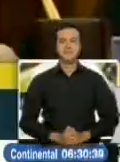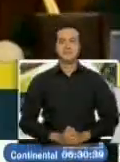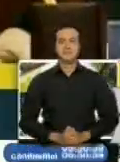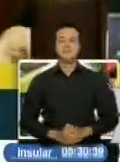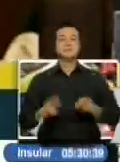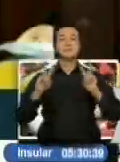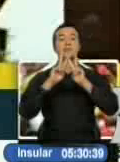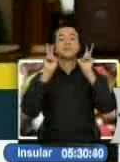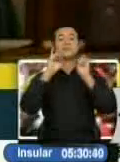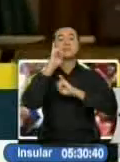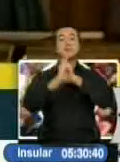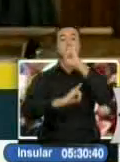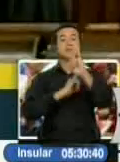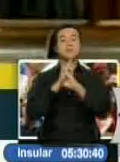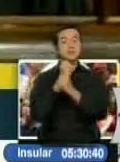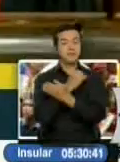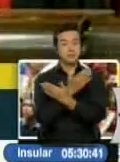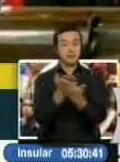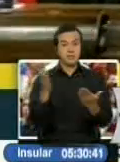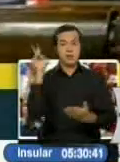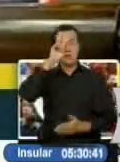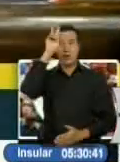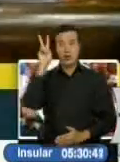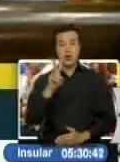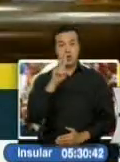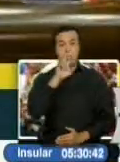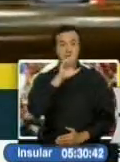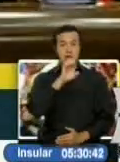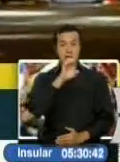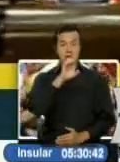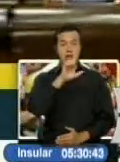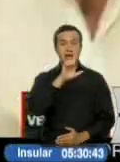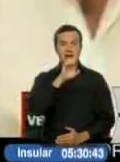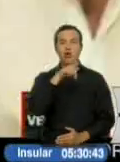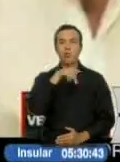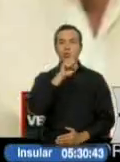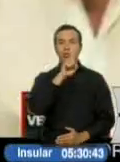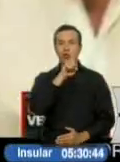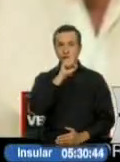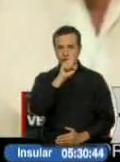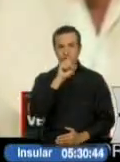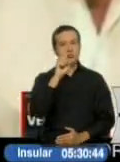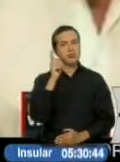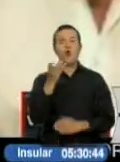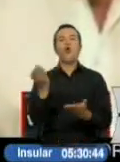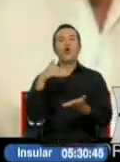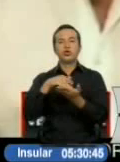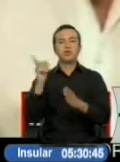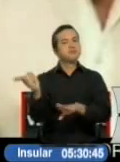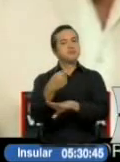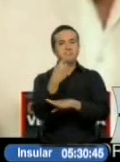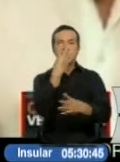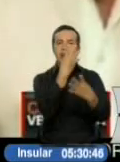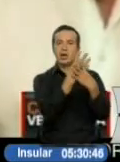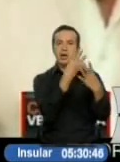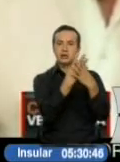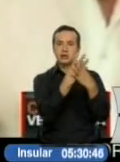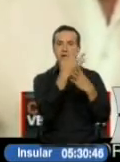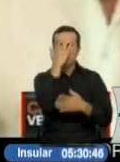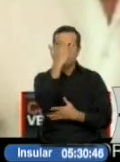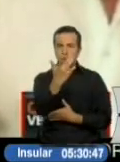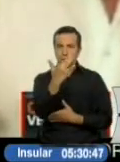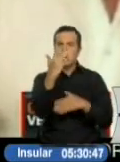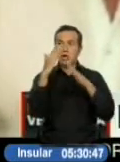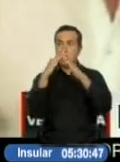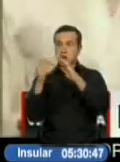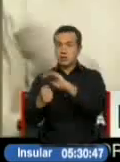En el ámbito internacional, le contaremos que en Venezuela, Leopoldo López y Antonio Ledezma fueron devueltos a prisión tras ser revocada la medida de casa por